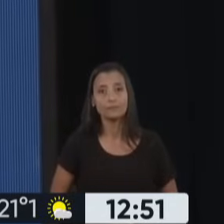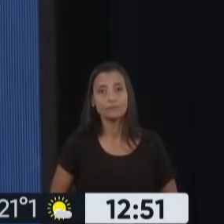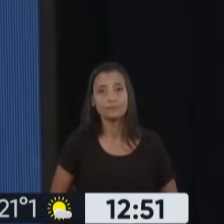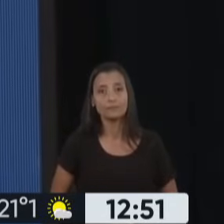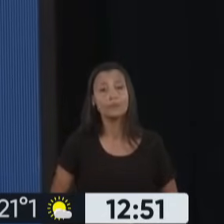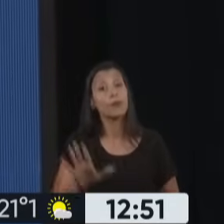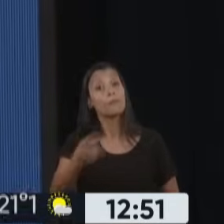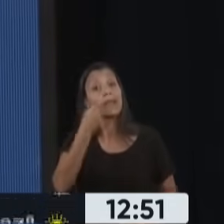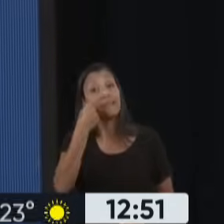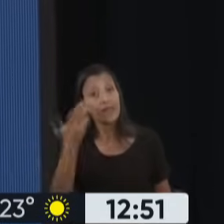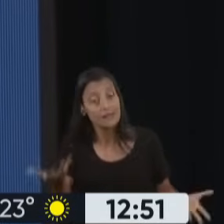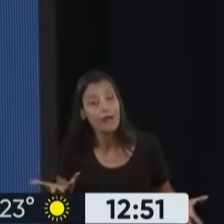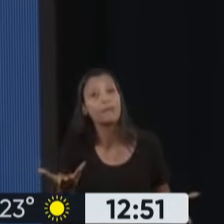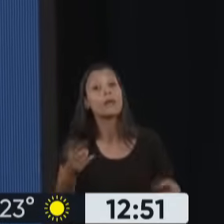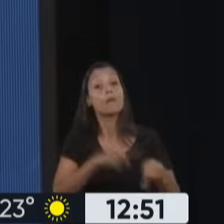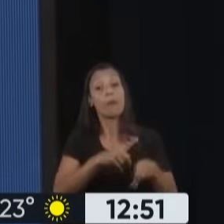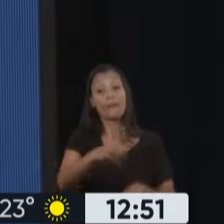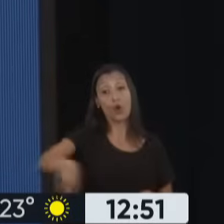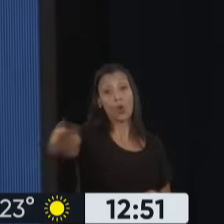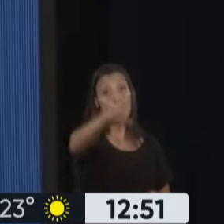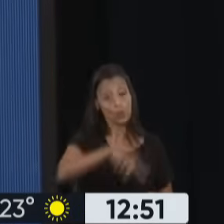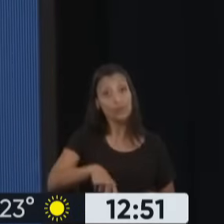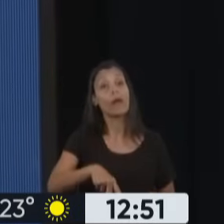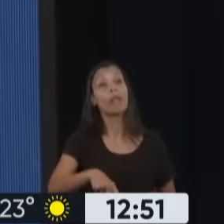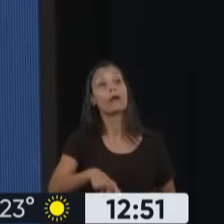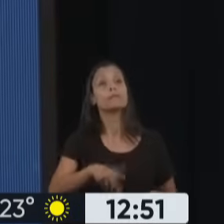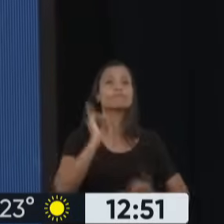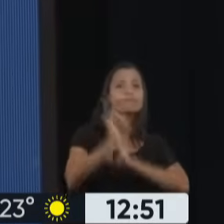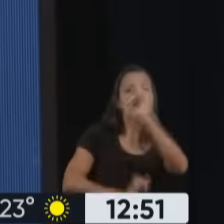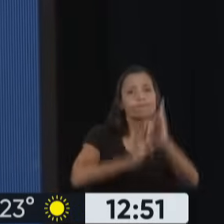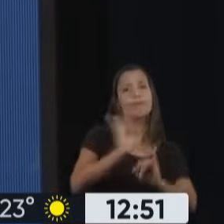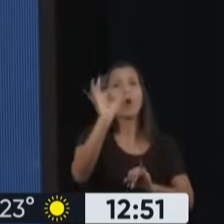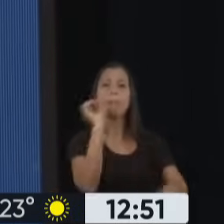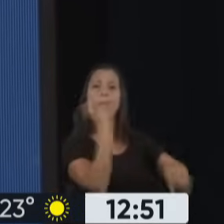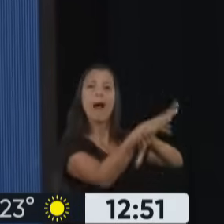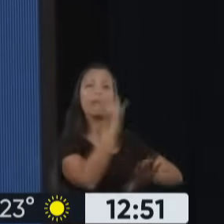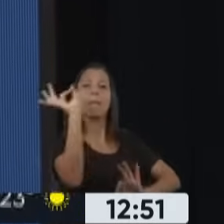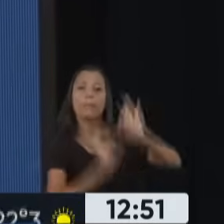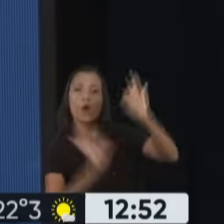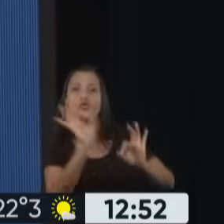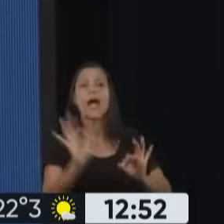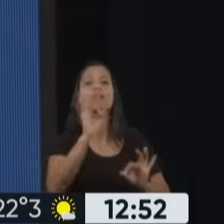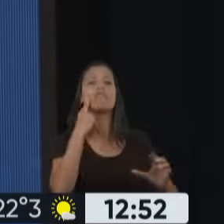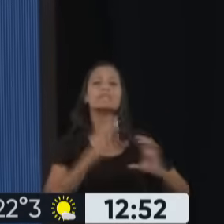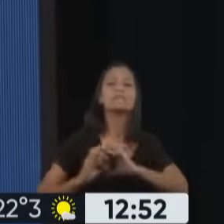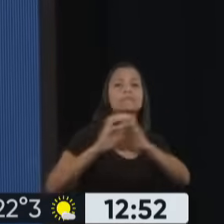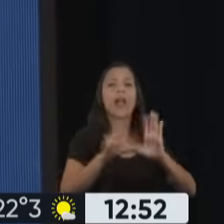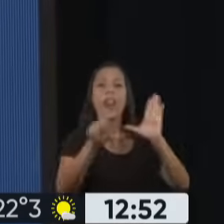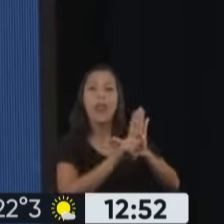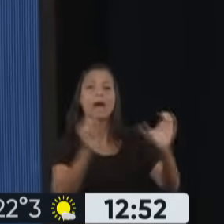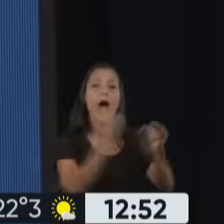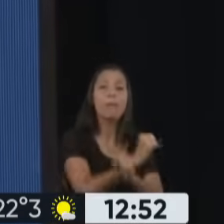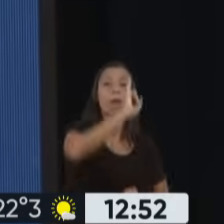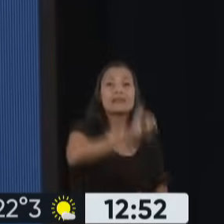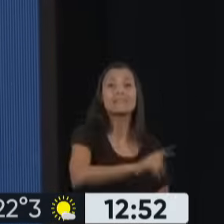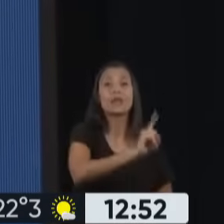es interesante porque cuando ustedes están y se está presentando un proyecto y se discute una ley y demás, se